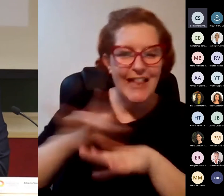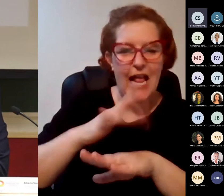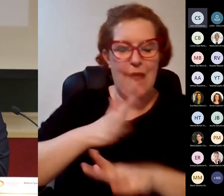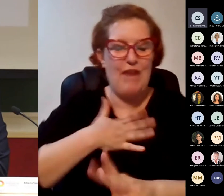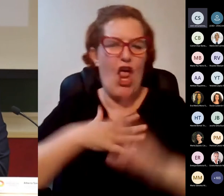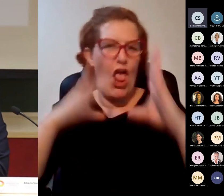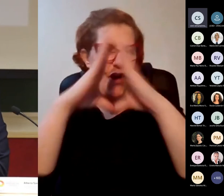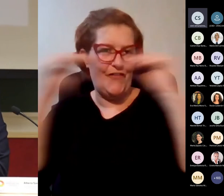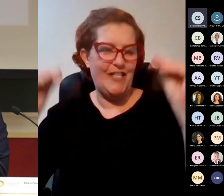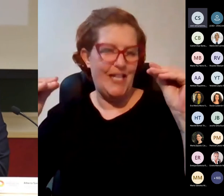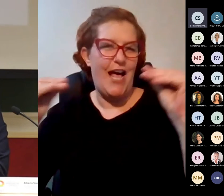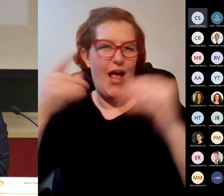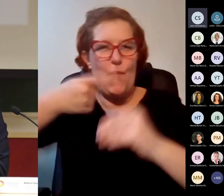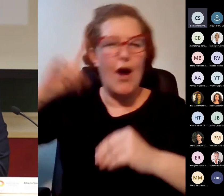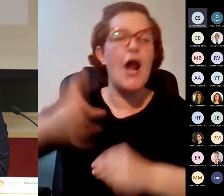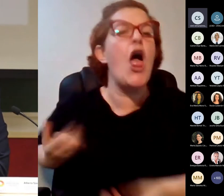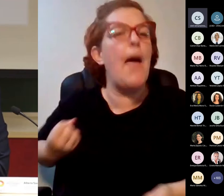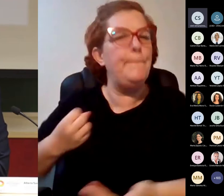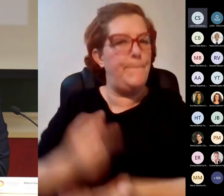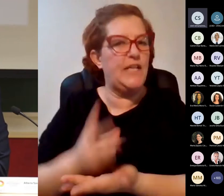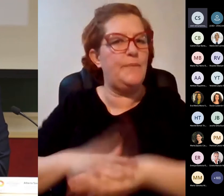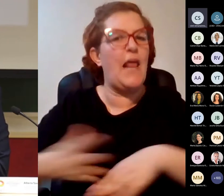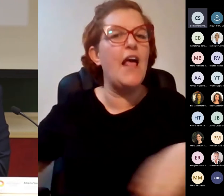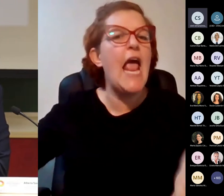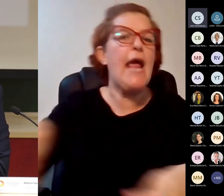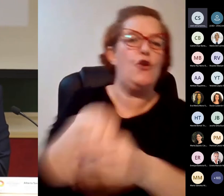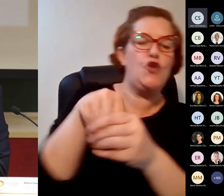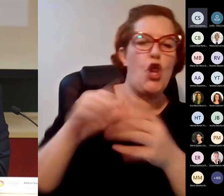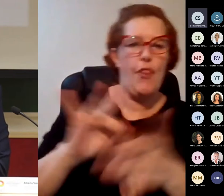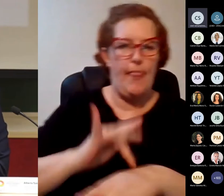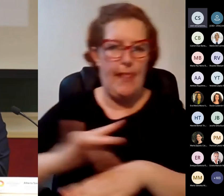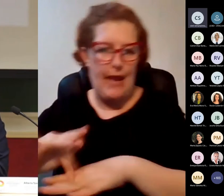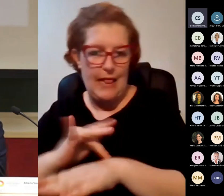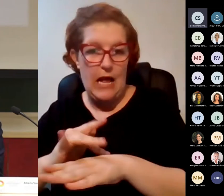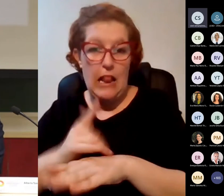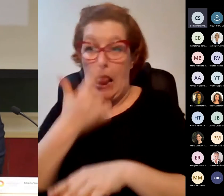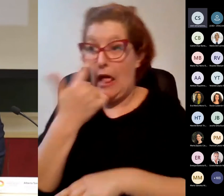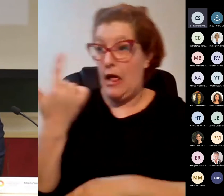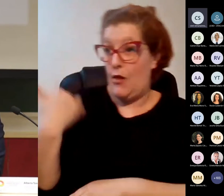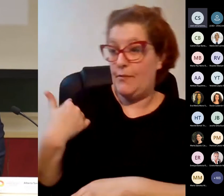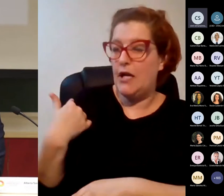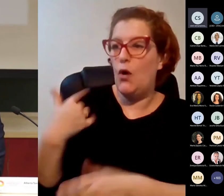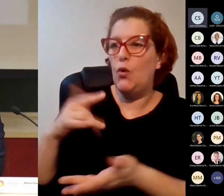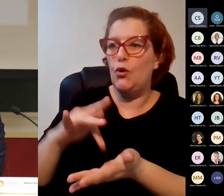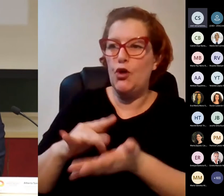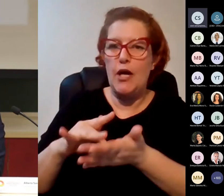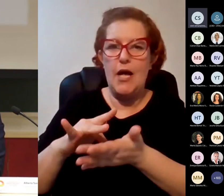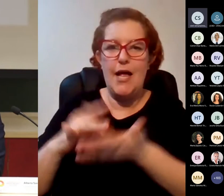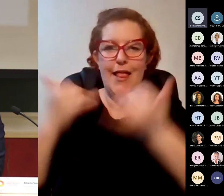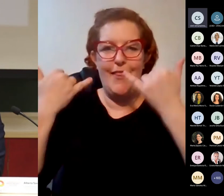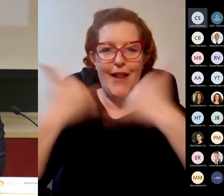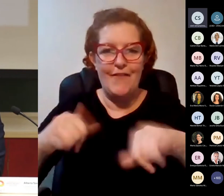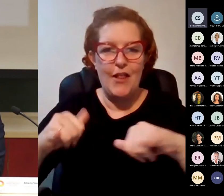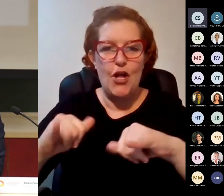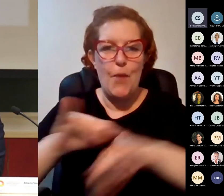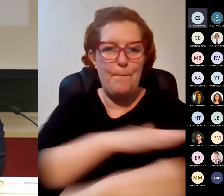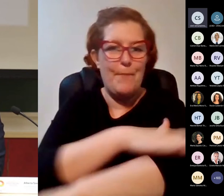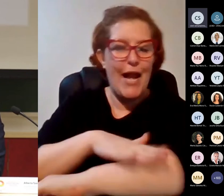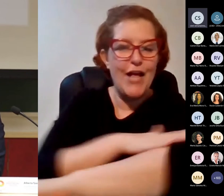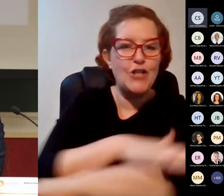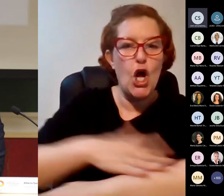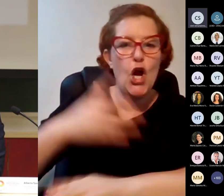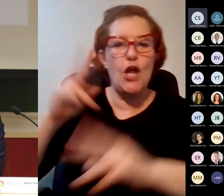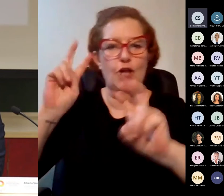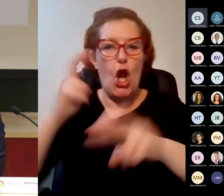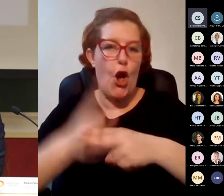por un modelo que impulsó la educación digital acceder a un año de la celebración de la conferencia ministerial de ramas sobre el espacio europeo de educación